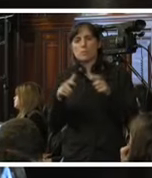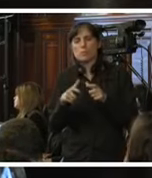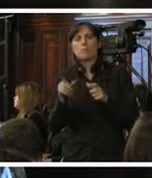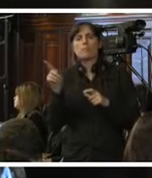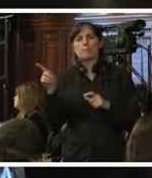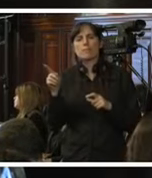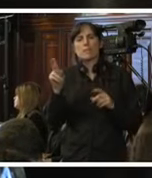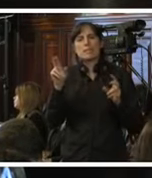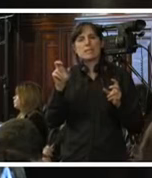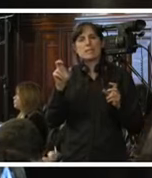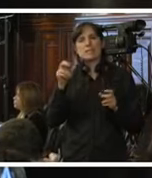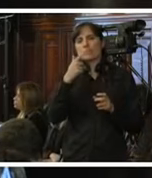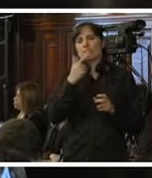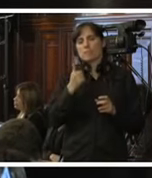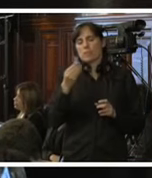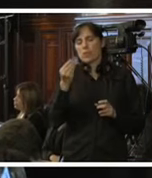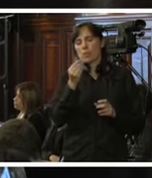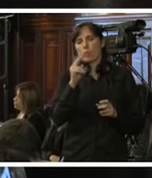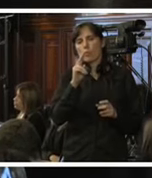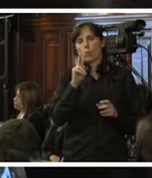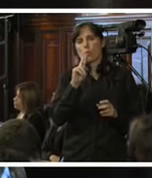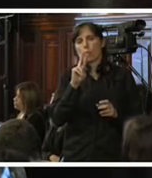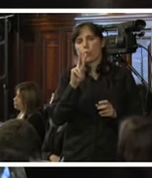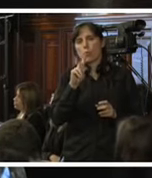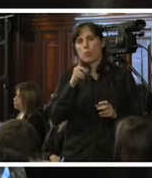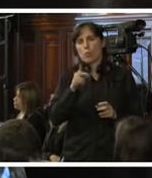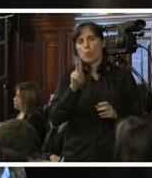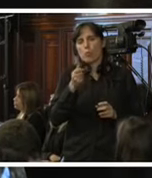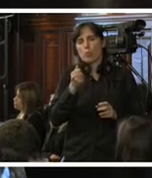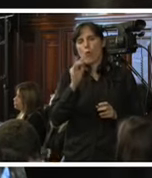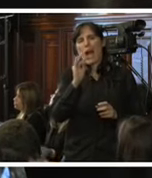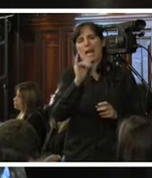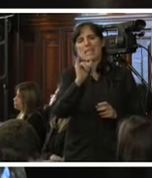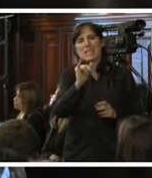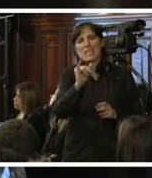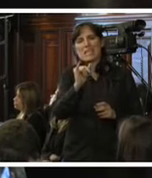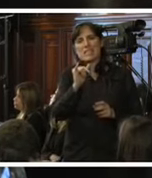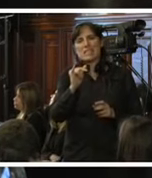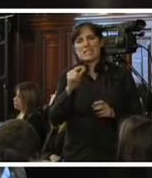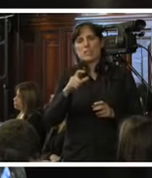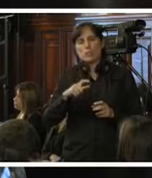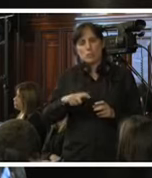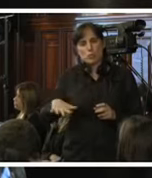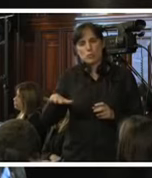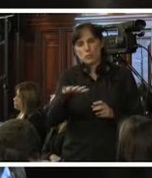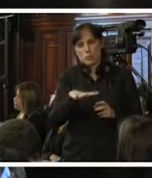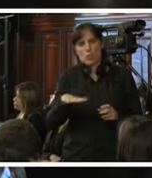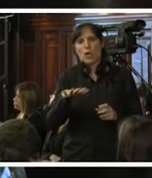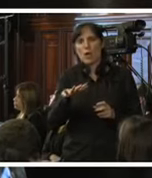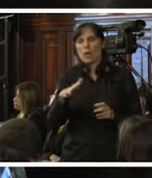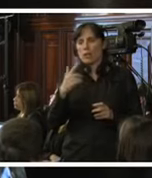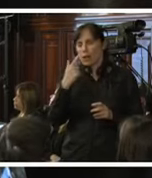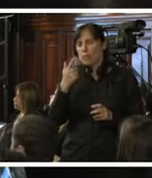Curuguatí, que tuvieron que exponerlo de manera tan rápida los miembros de la sociedad civil, a mí también me